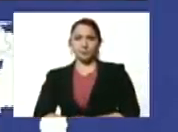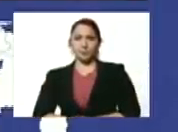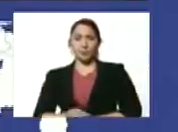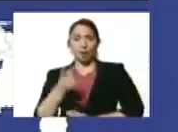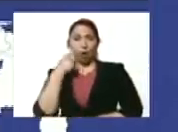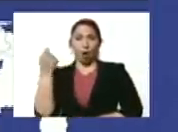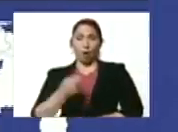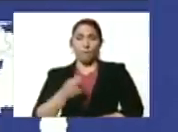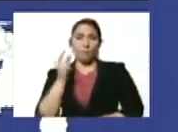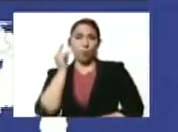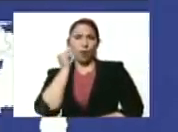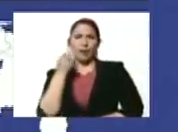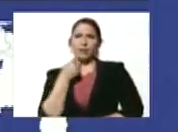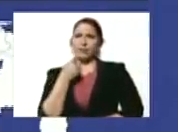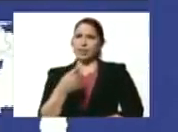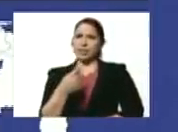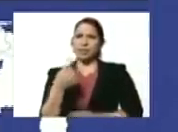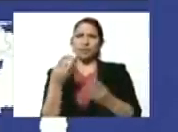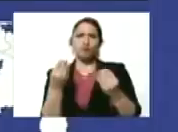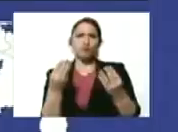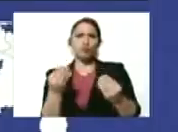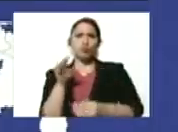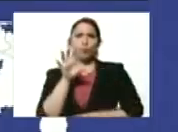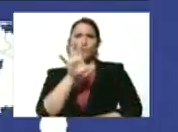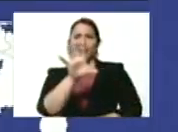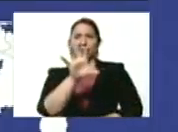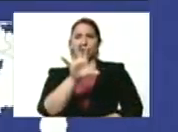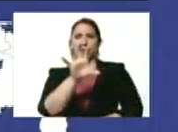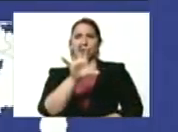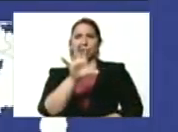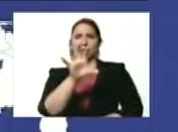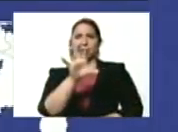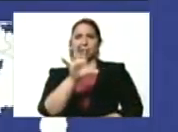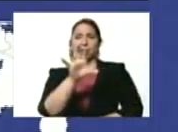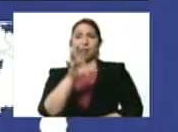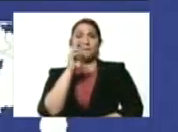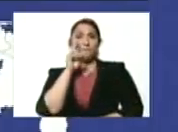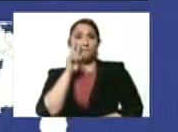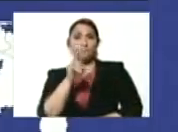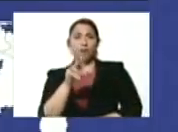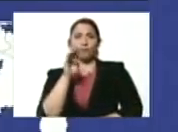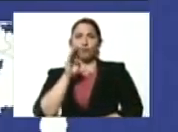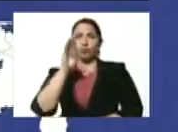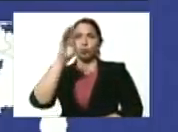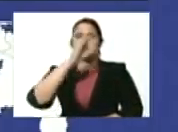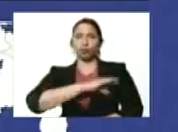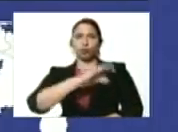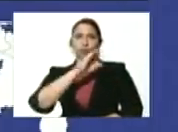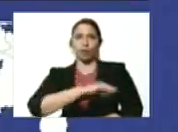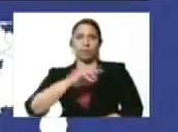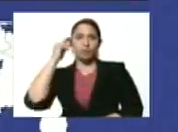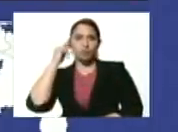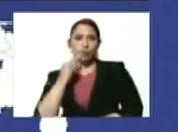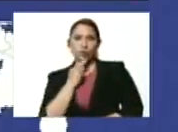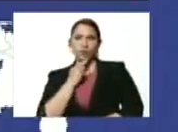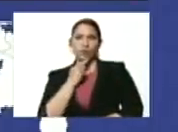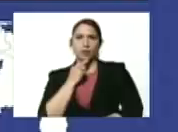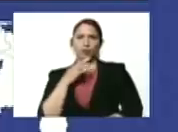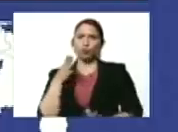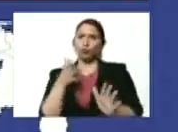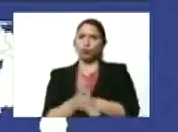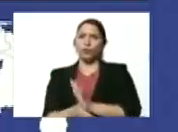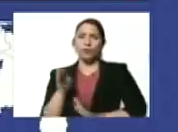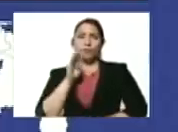Hombres y mujeres que le dicen mucho al país de lo que es el futuro del socialismo bolivariano, de lo que es el